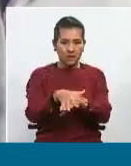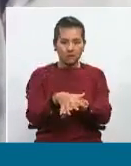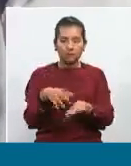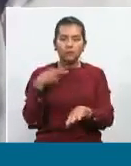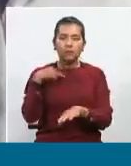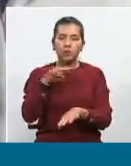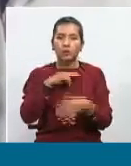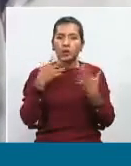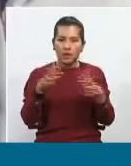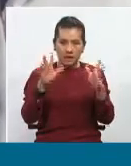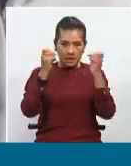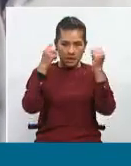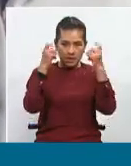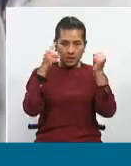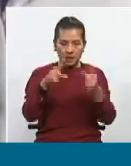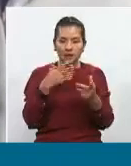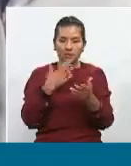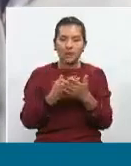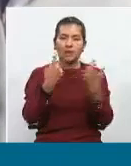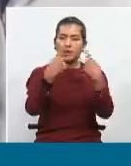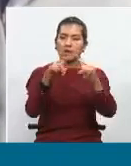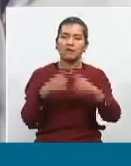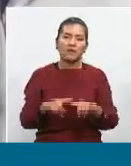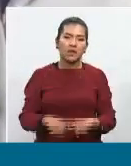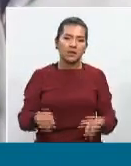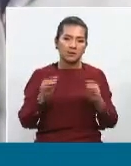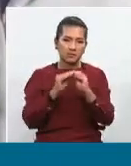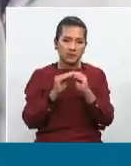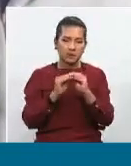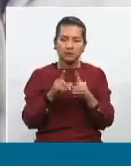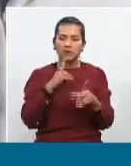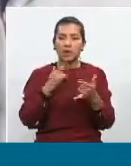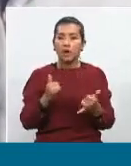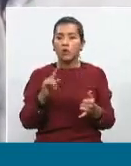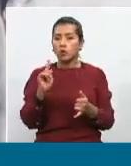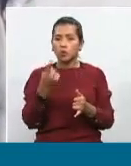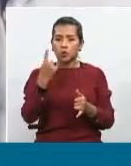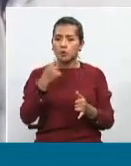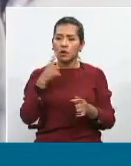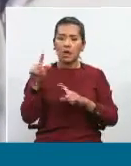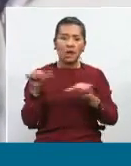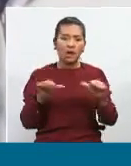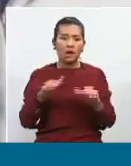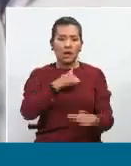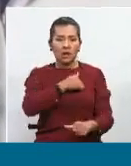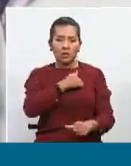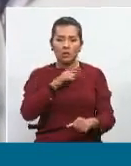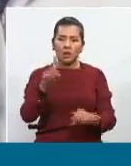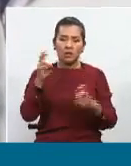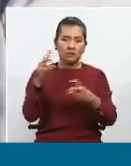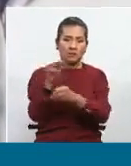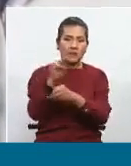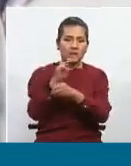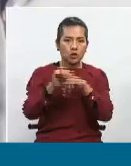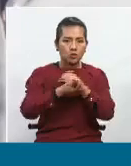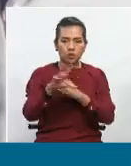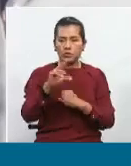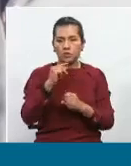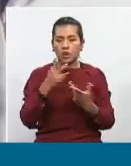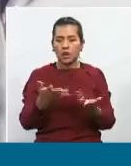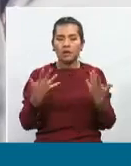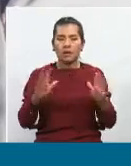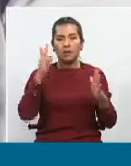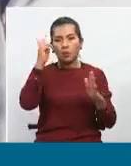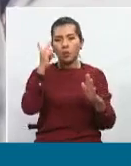entendemos, surgen diferentes aristas, no es solamente un tema del actuar del Ministerio Público. ¿Cómo se va desarrollando esa política